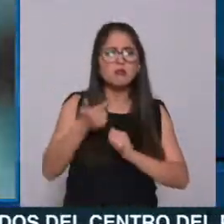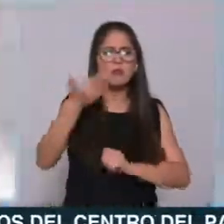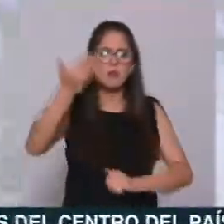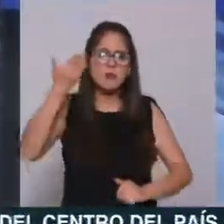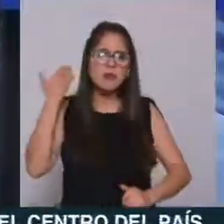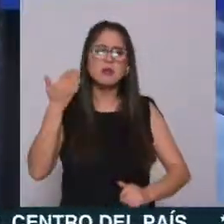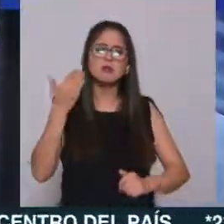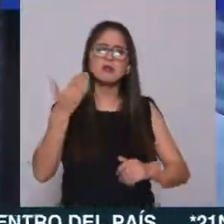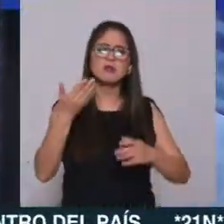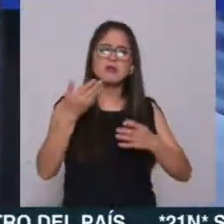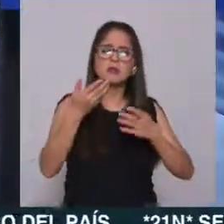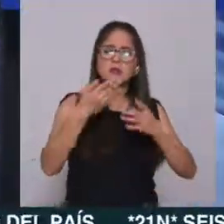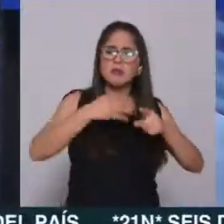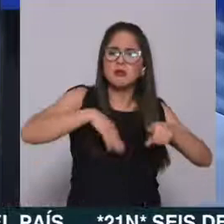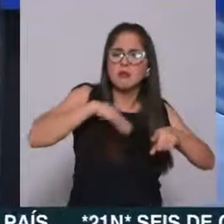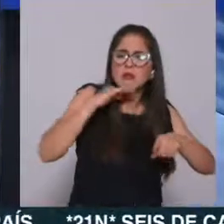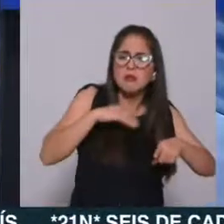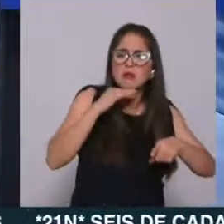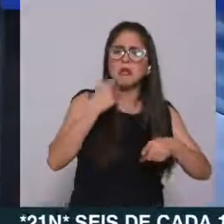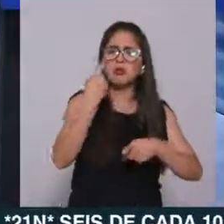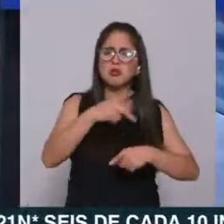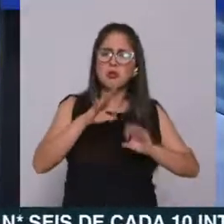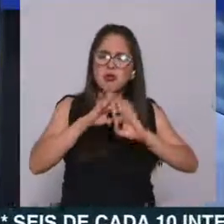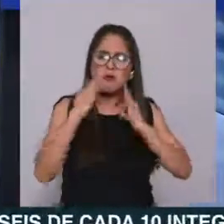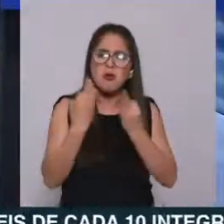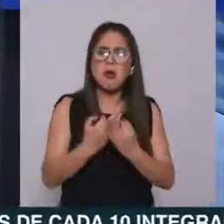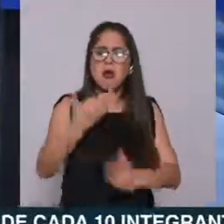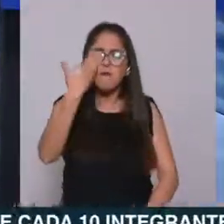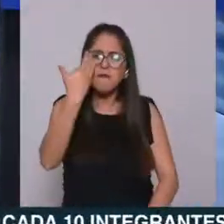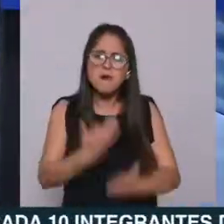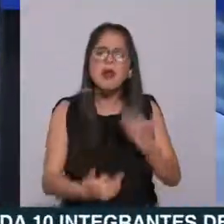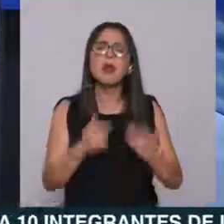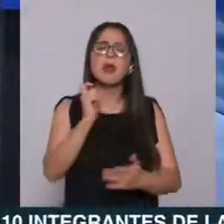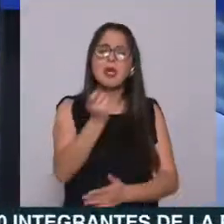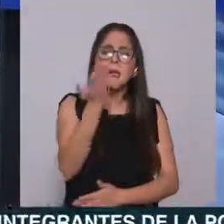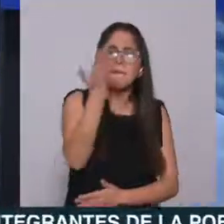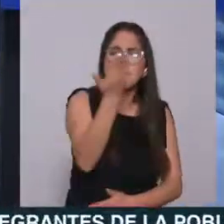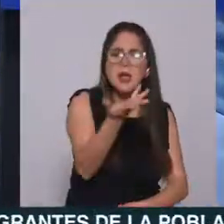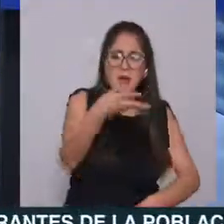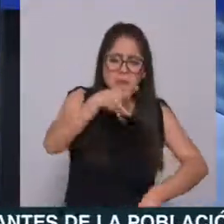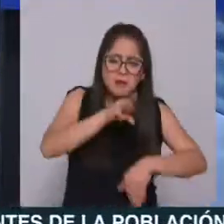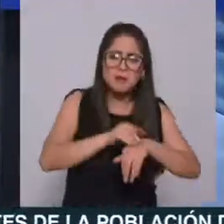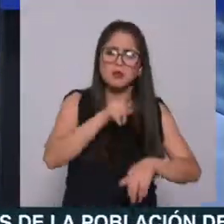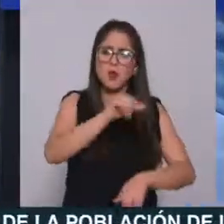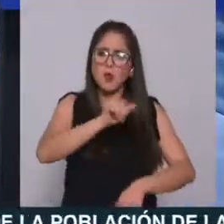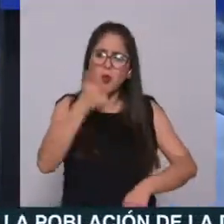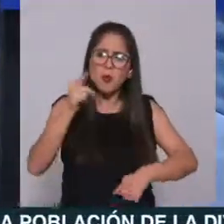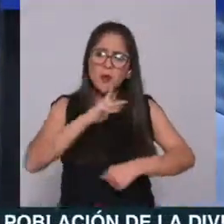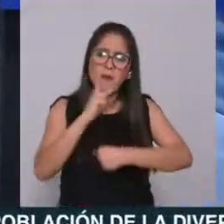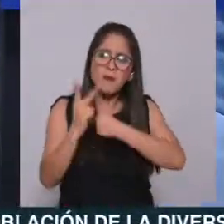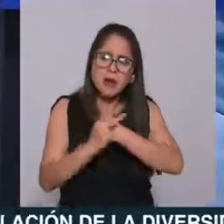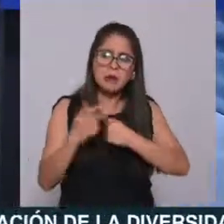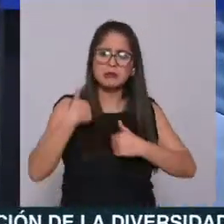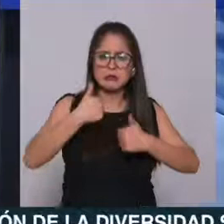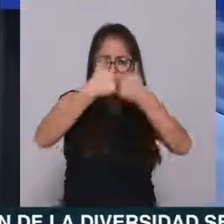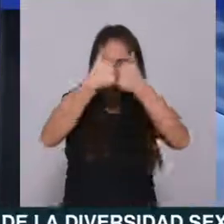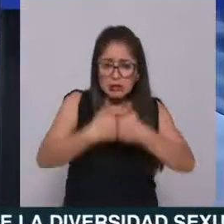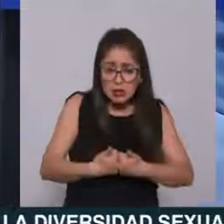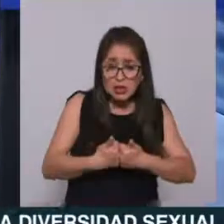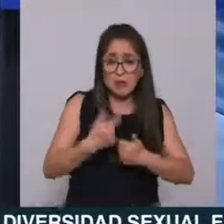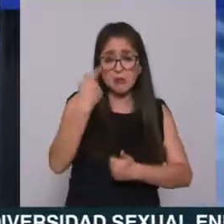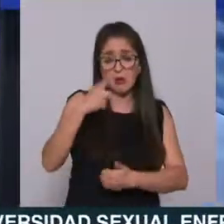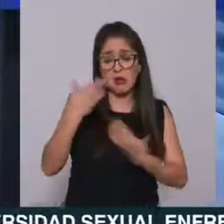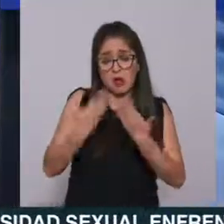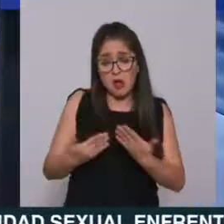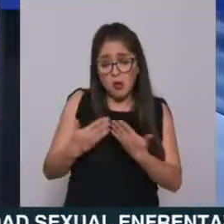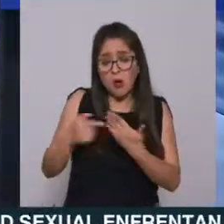esa doctrina, digamos, de acercarnos, digamos, al asilo político, y precisamente con la llegada del